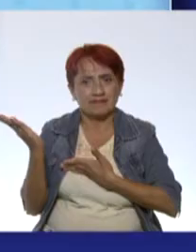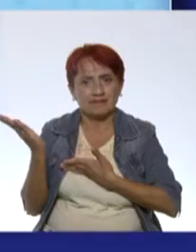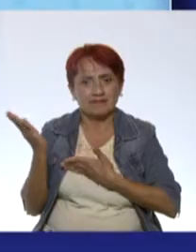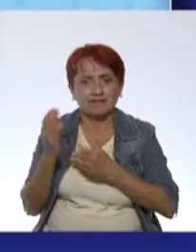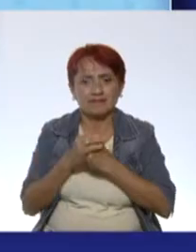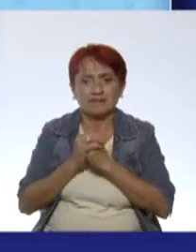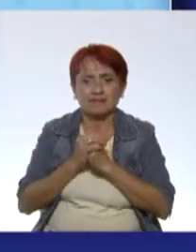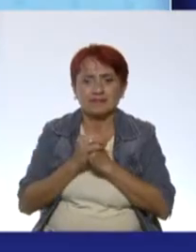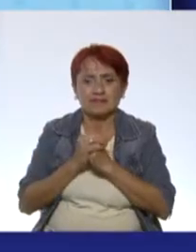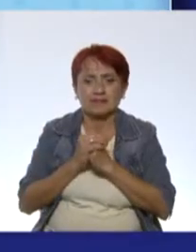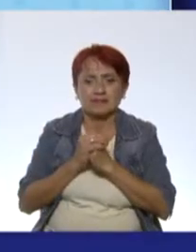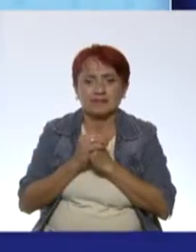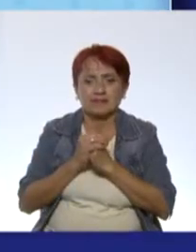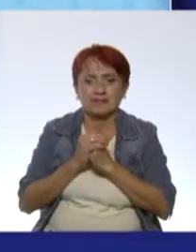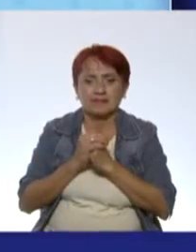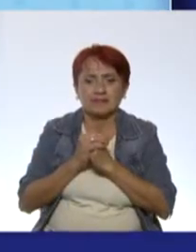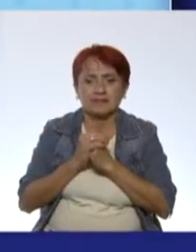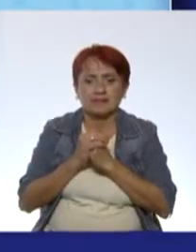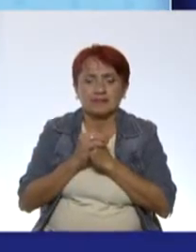actividades.